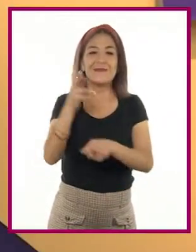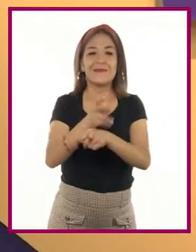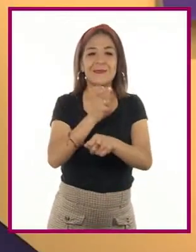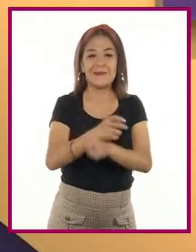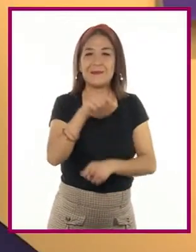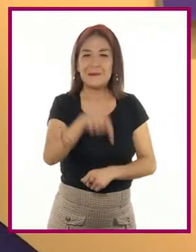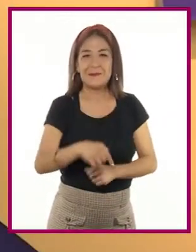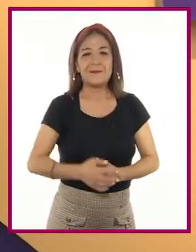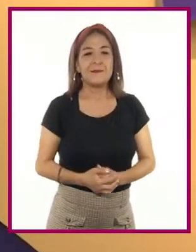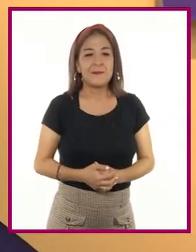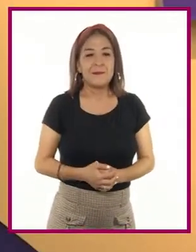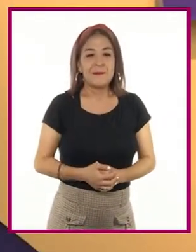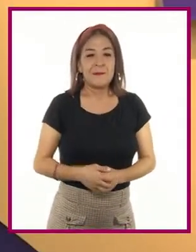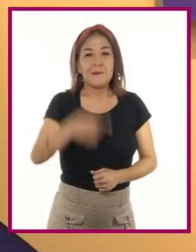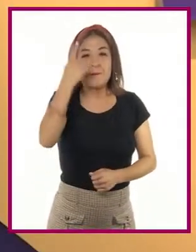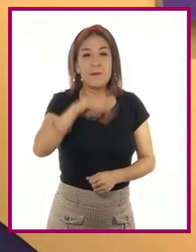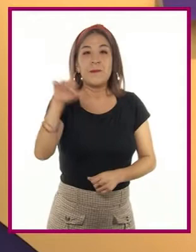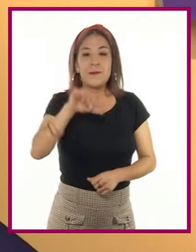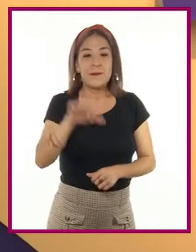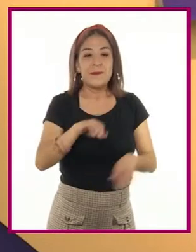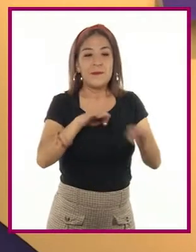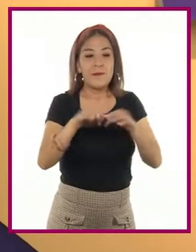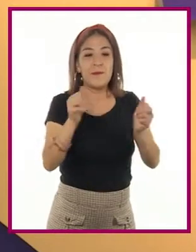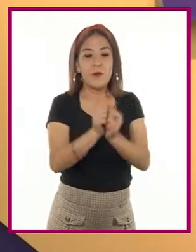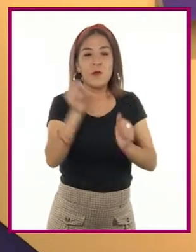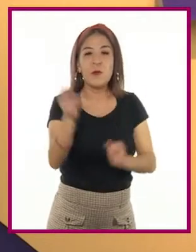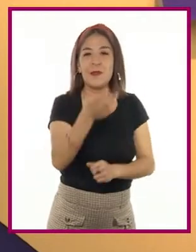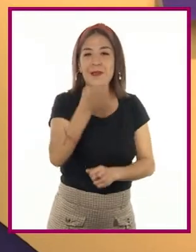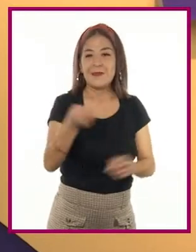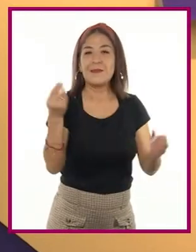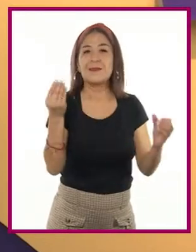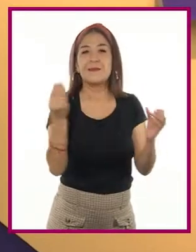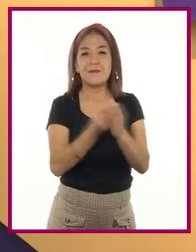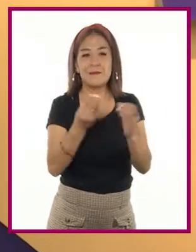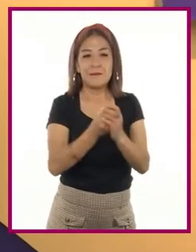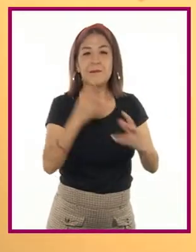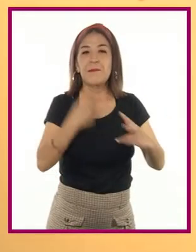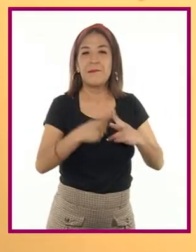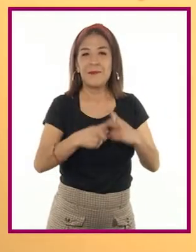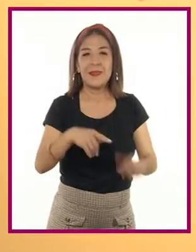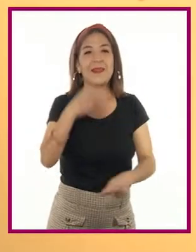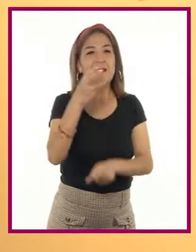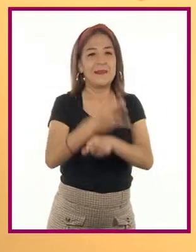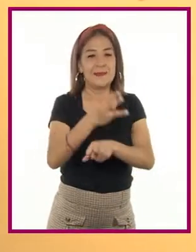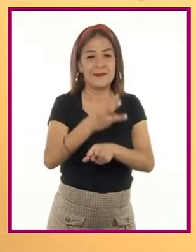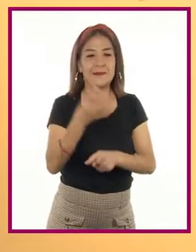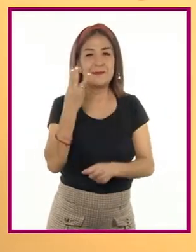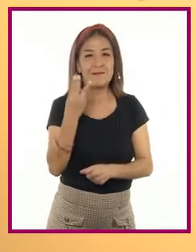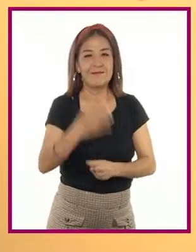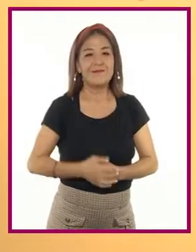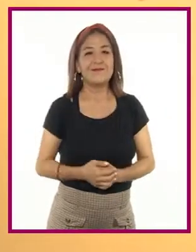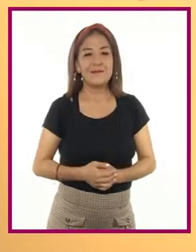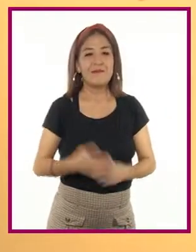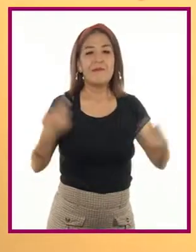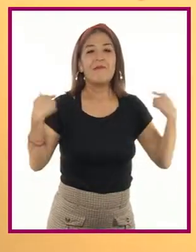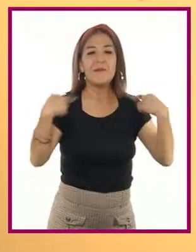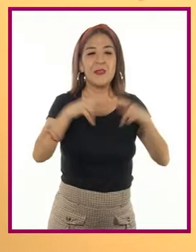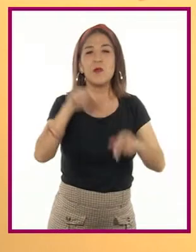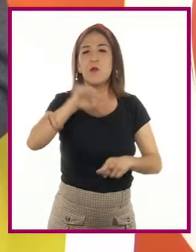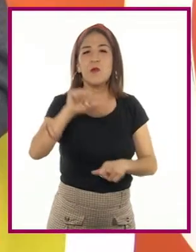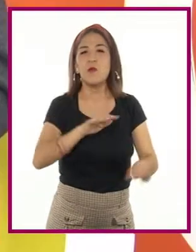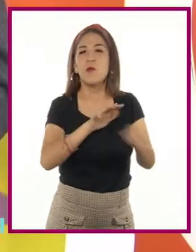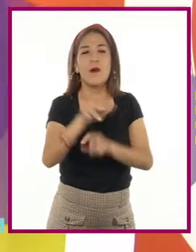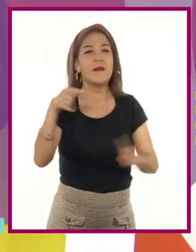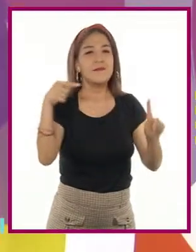invitación para trabajar con ustedes la asignatura de matemáticas 3 maestro julio cuál es el objetivo de la